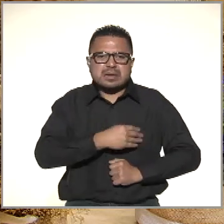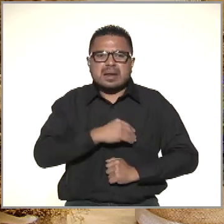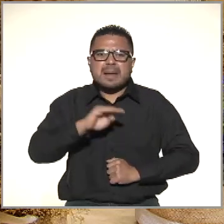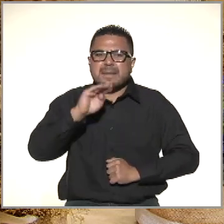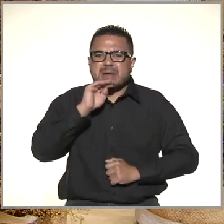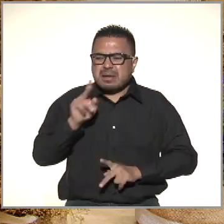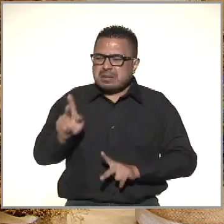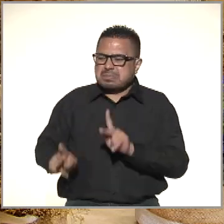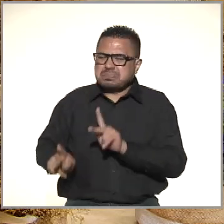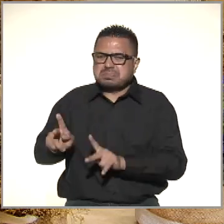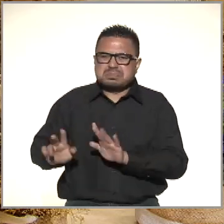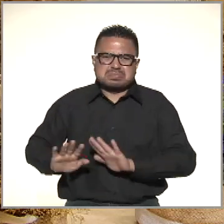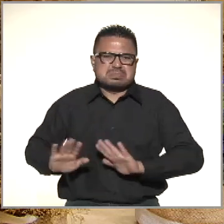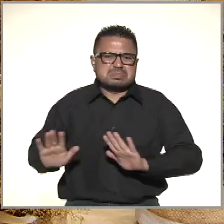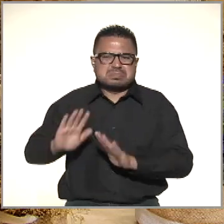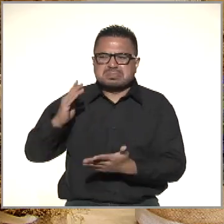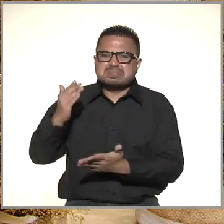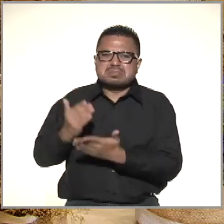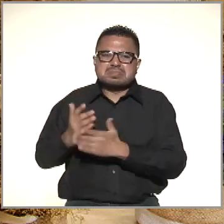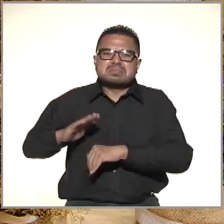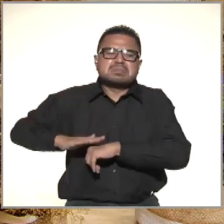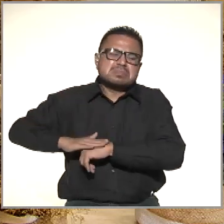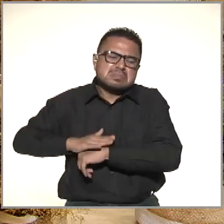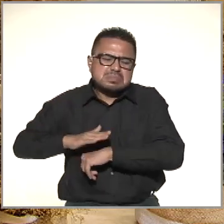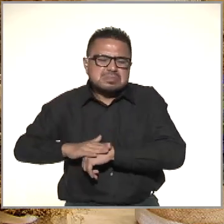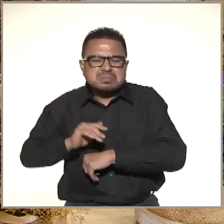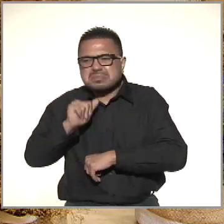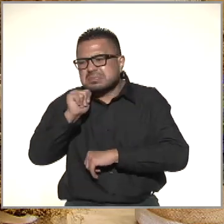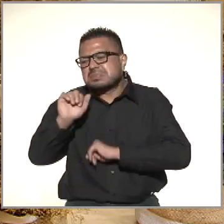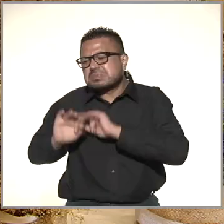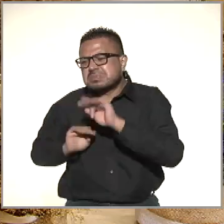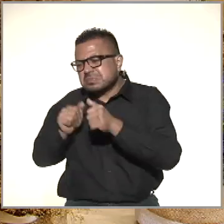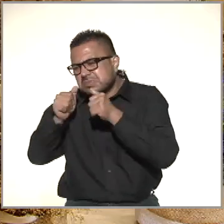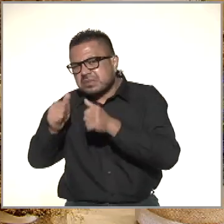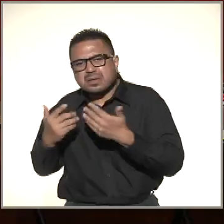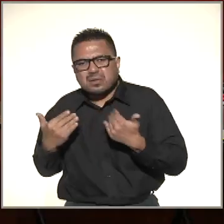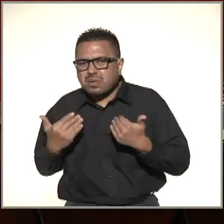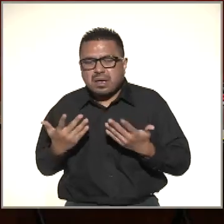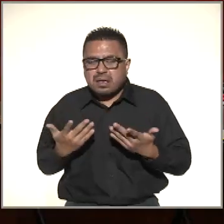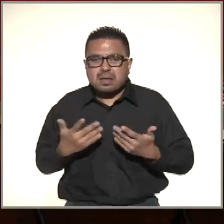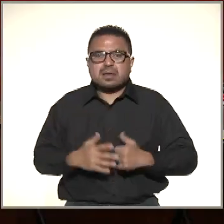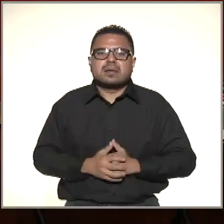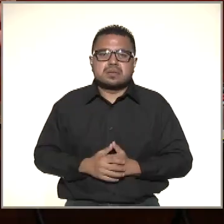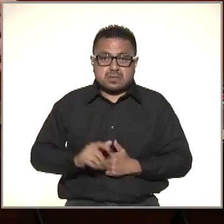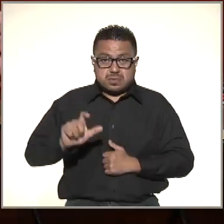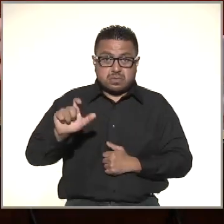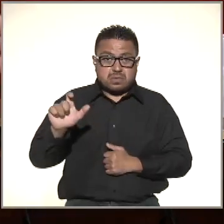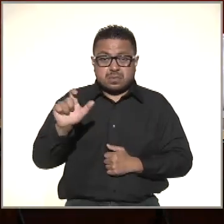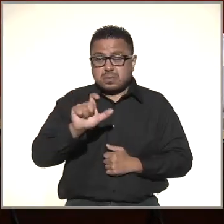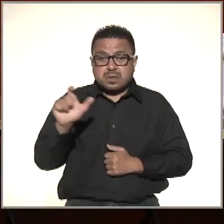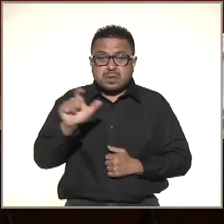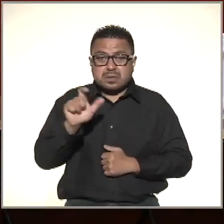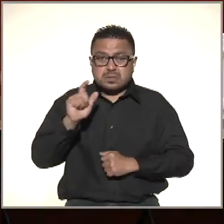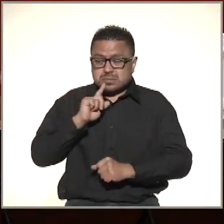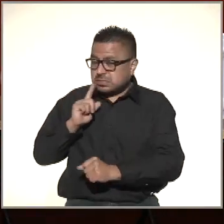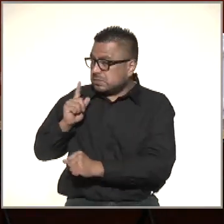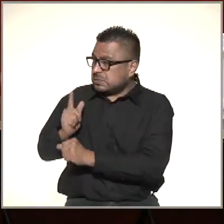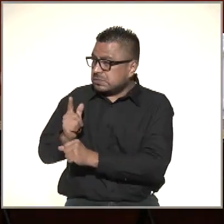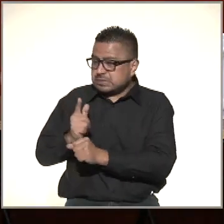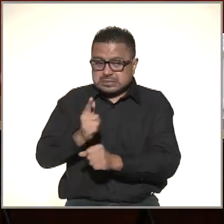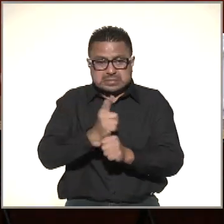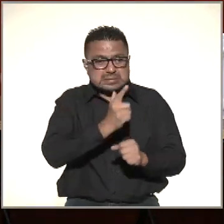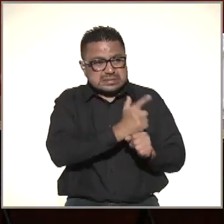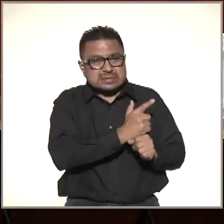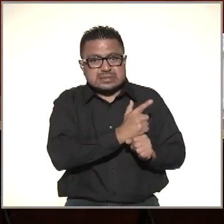le habla, no lo acaricia, no lo chiquea, etc. En el momento en que se llegan a descubrir estos